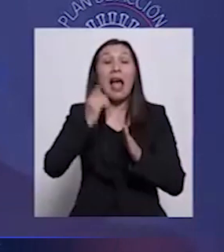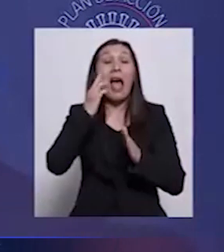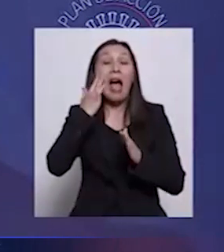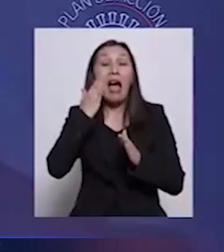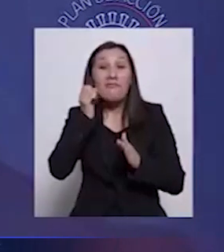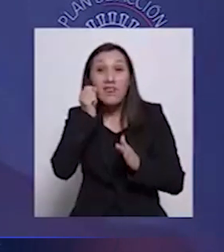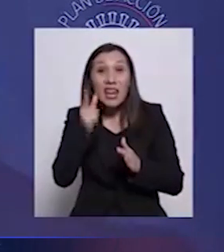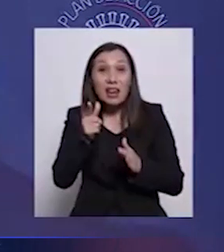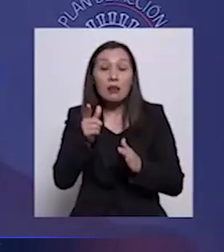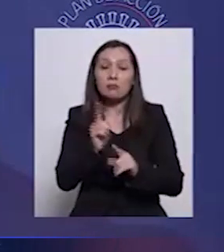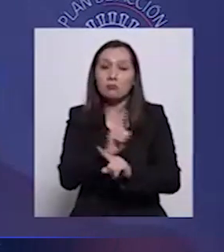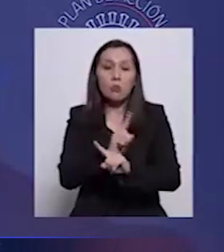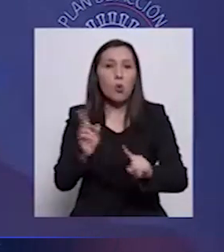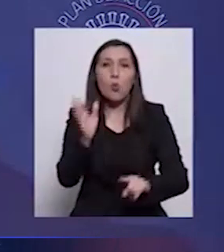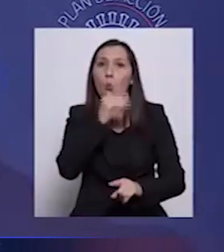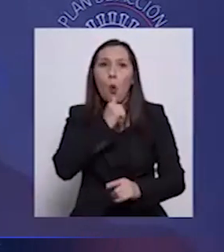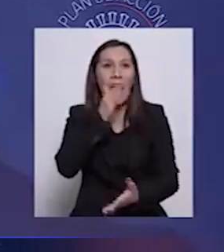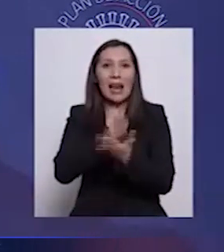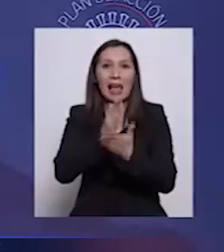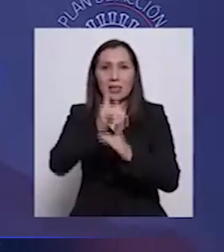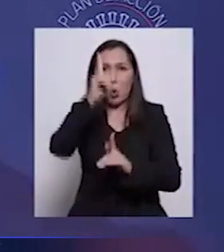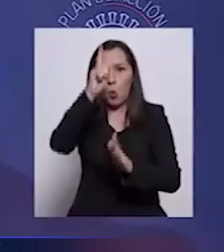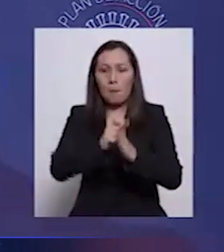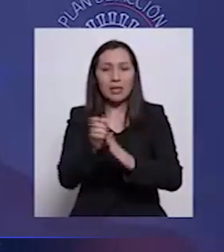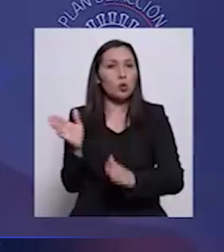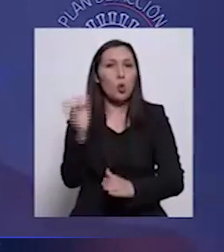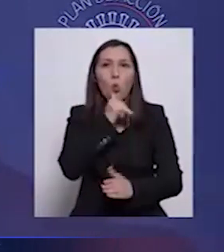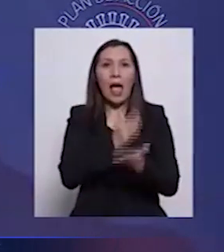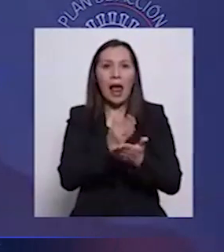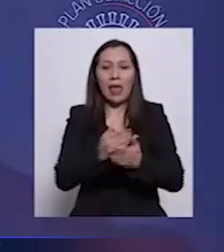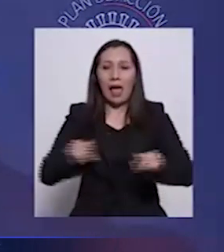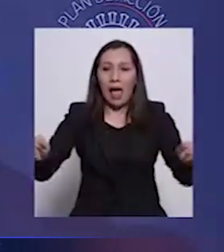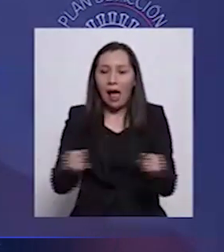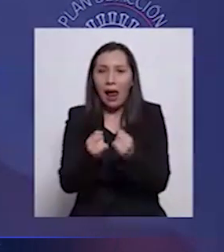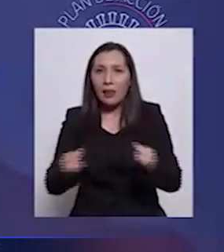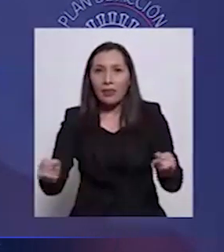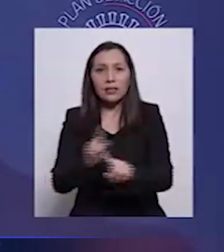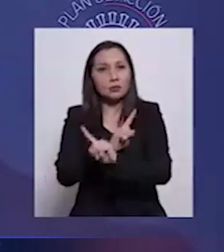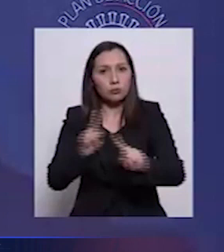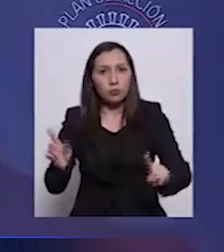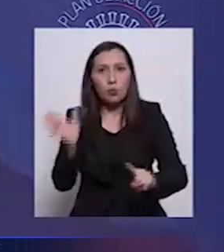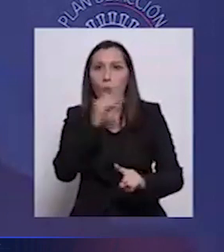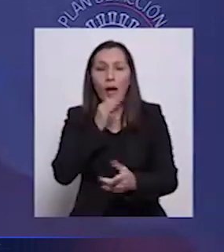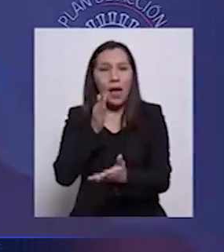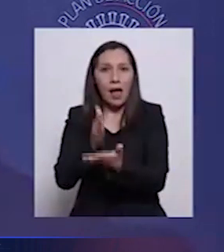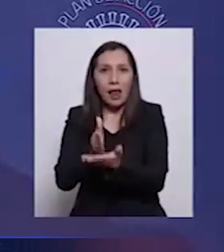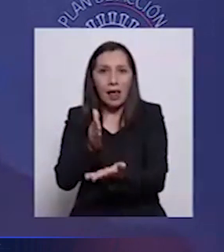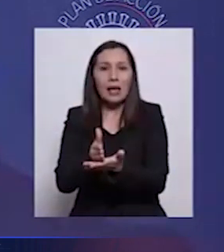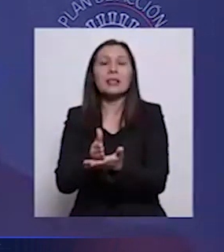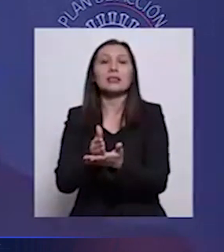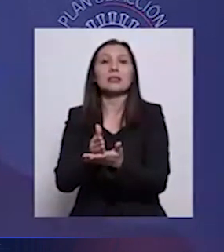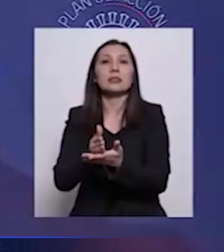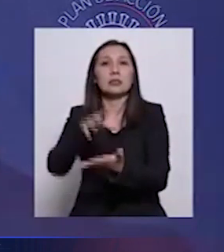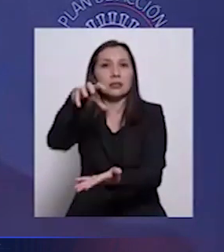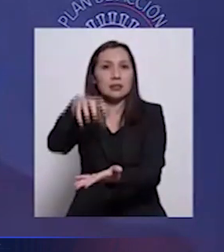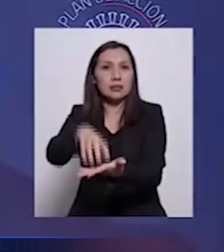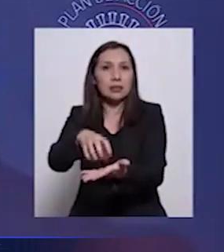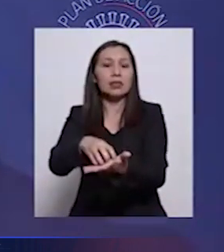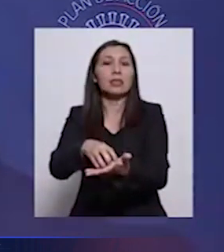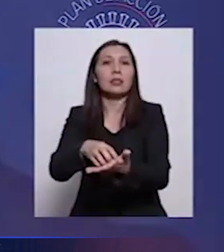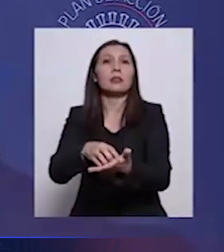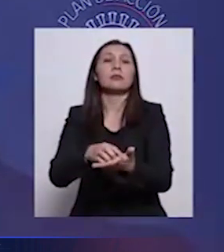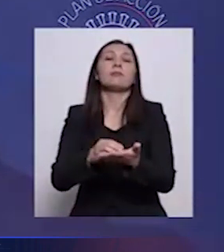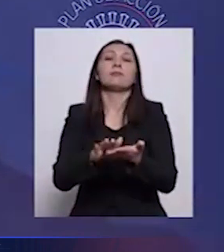no habrán clases en los jardines infantiles y en los establecimientos educacionales